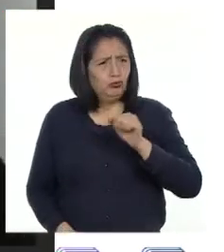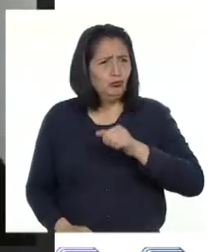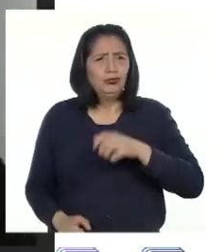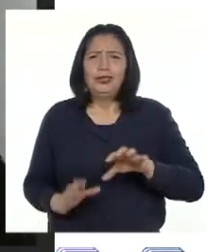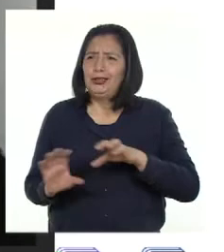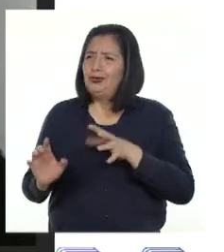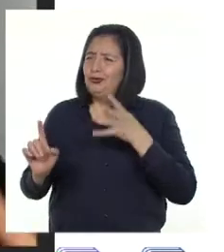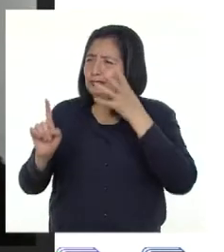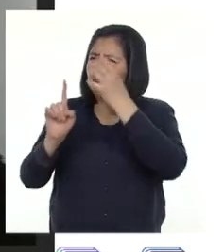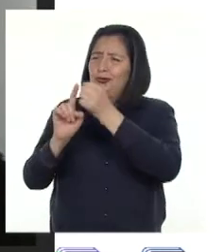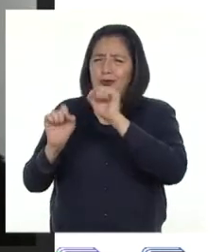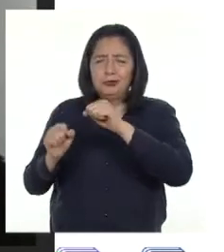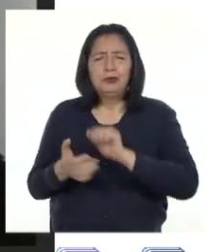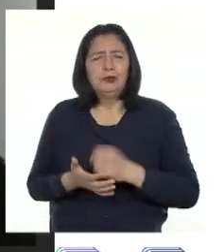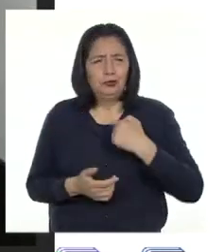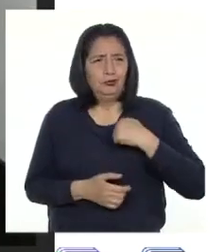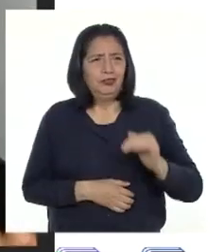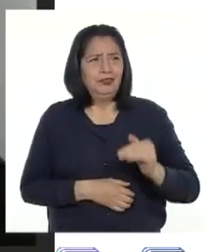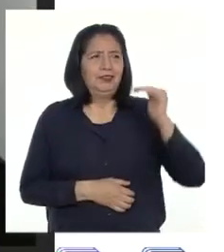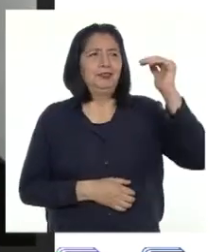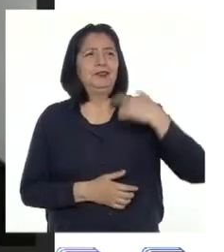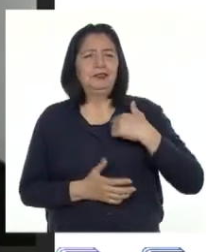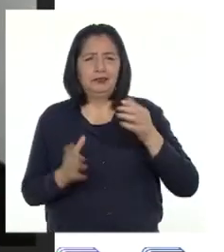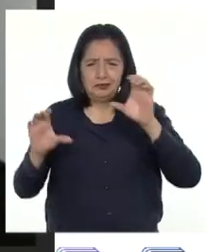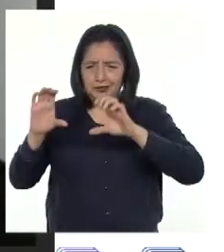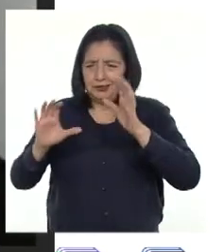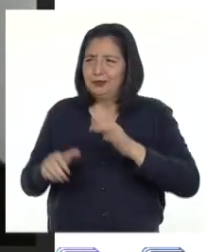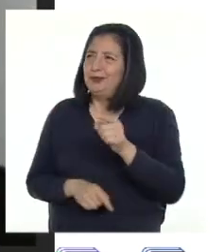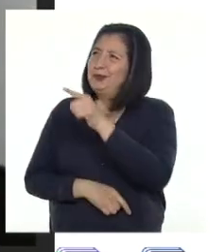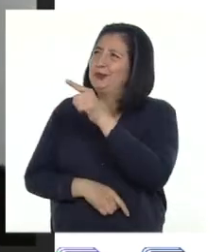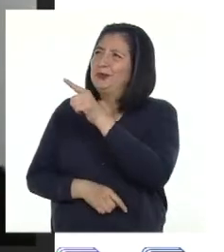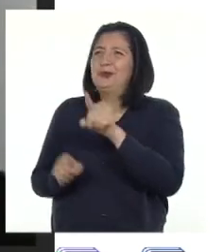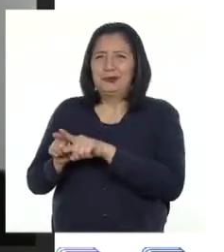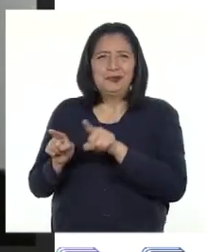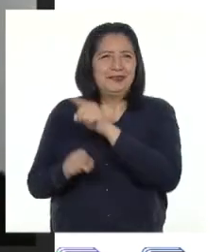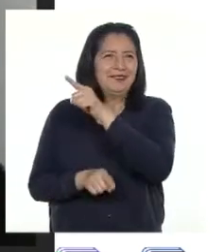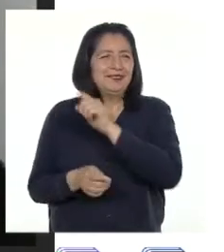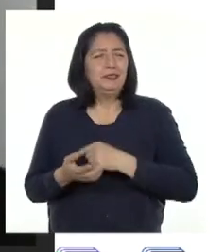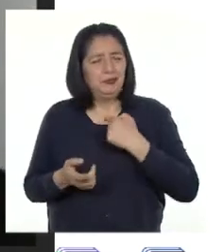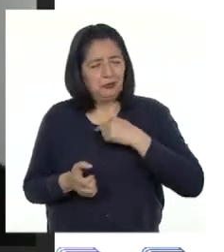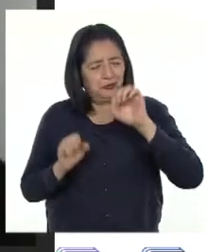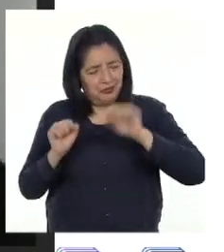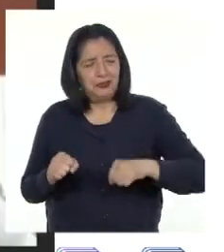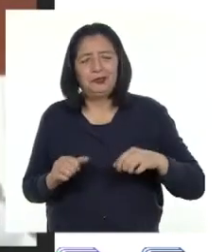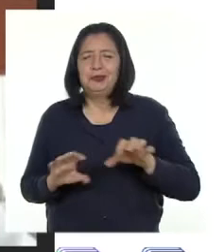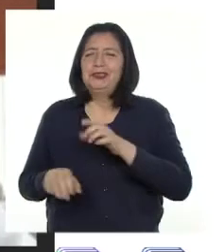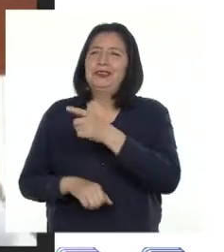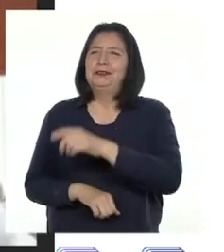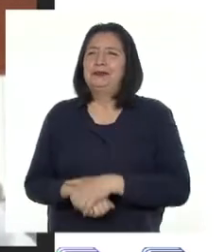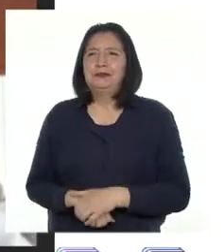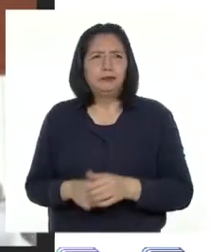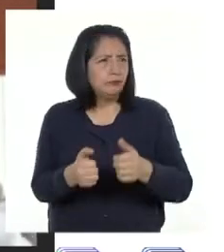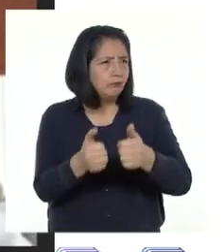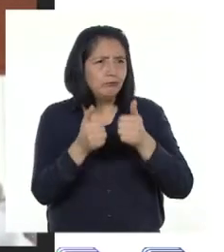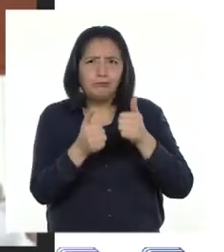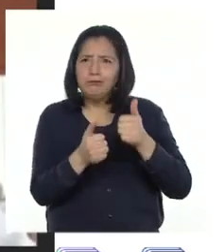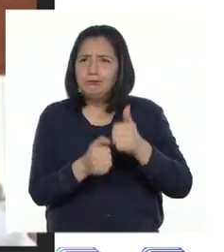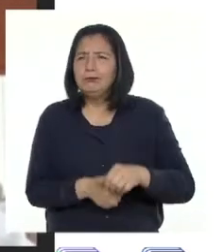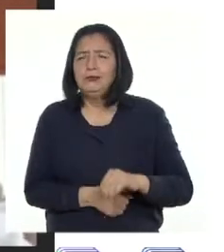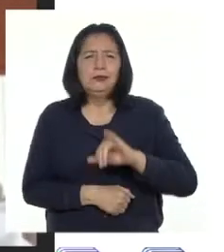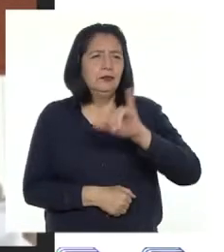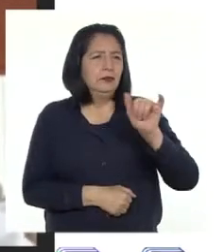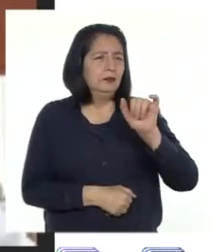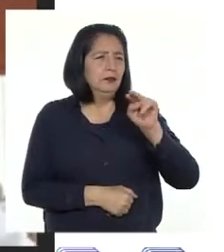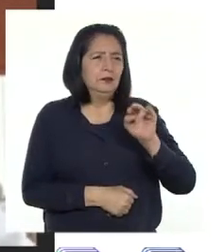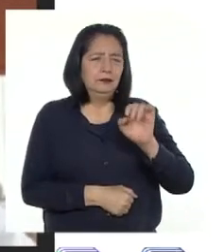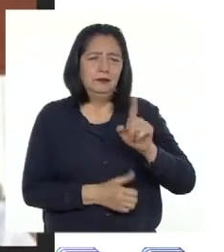sus sueños. Yo de grande quiero ser científica como ella y estoy segura de que lo lograré. Qué bueno que Yanis